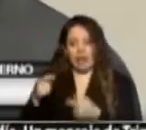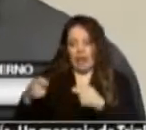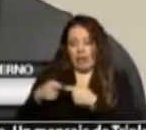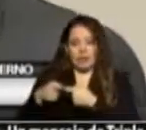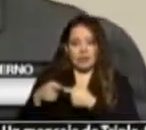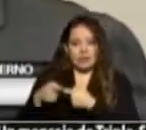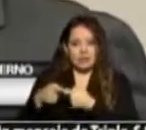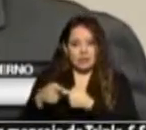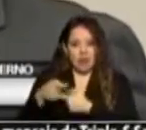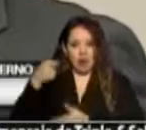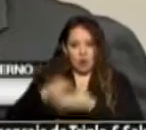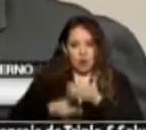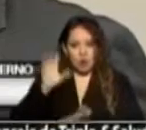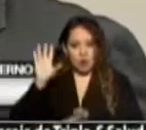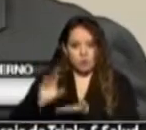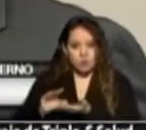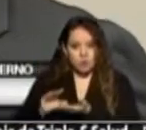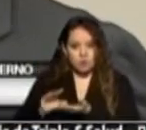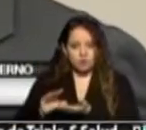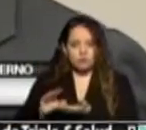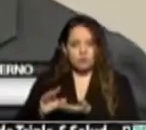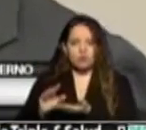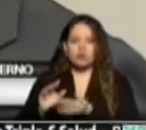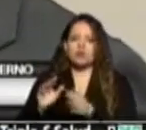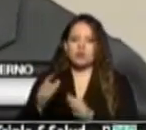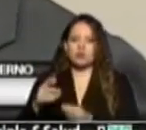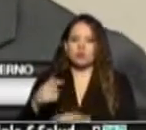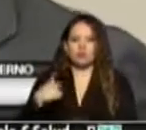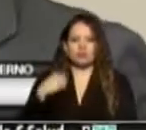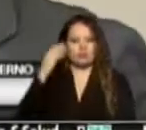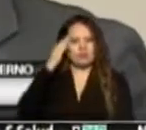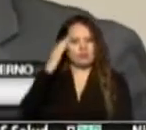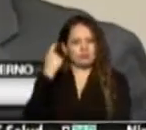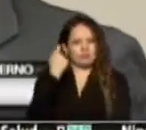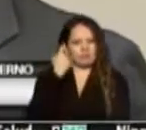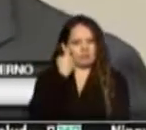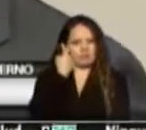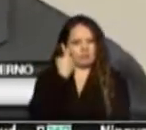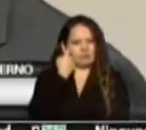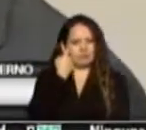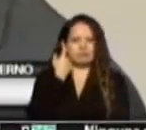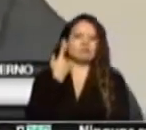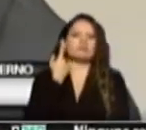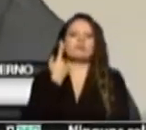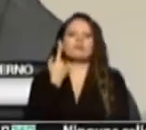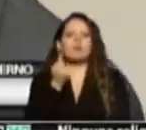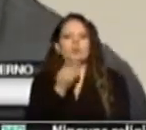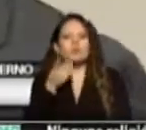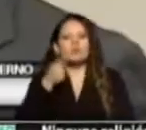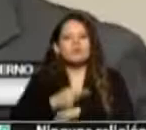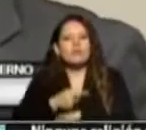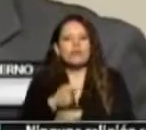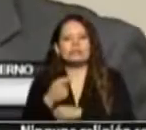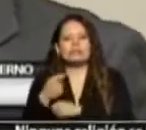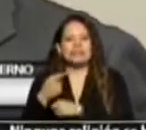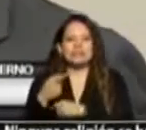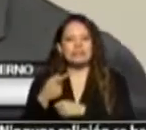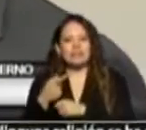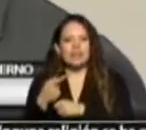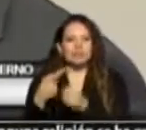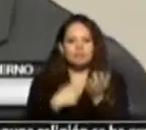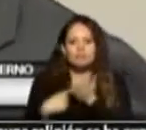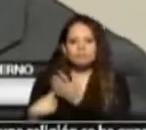en forma permanente. Yo sé que en los últimos días ha levantado bastante controversia. Y que